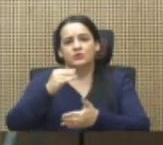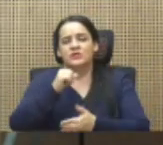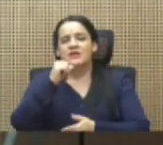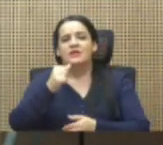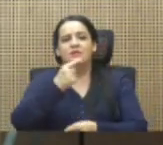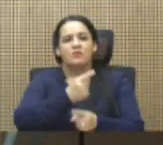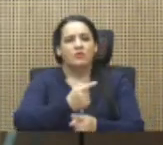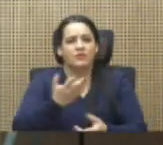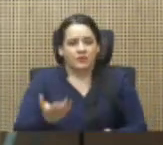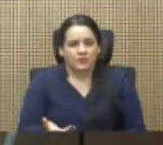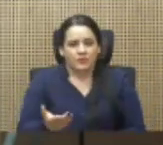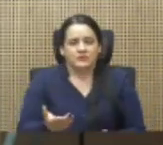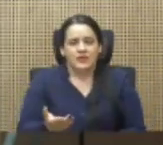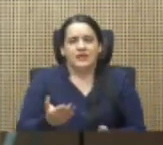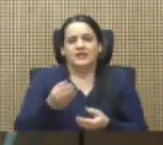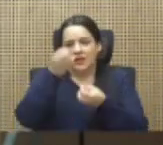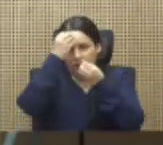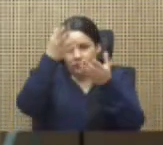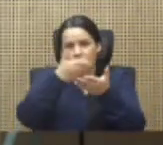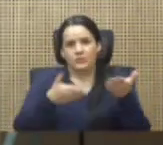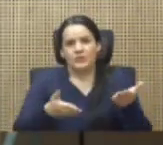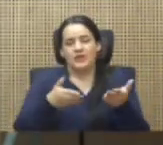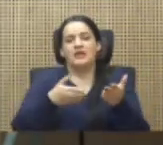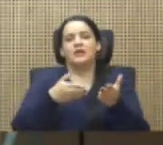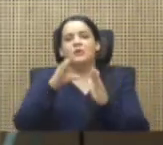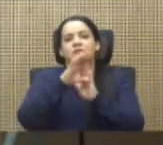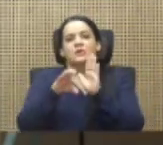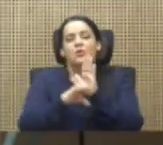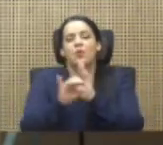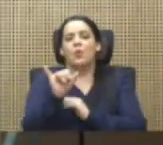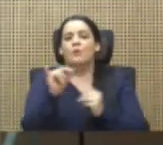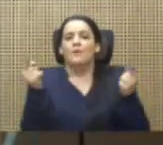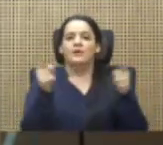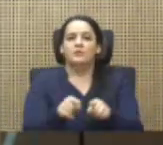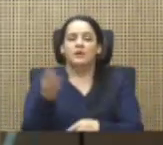constitucional, como ocurrió el pasado martes. Gracias, señor presidente.